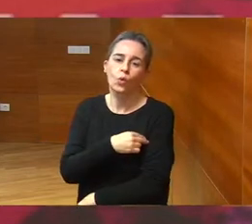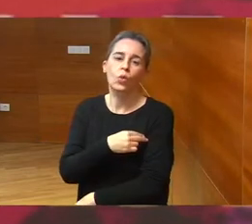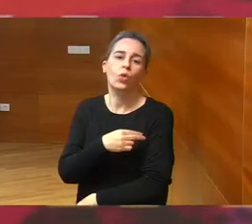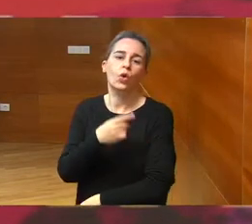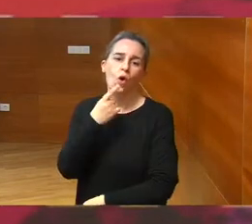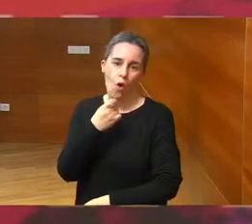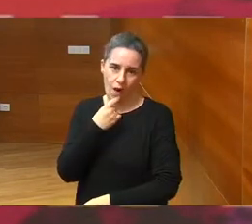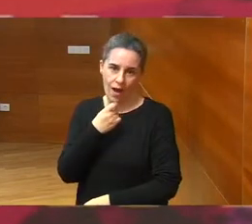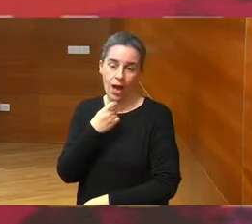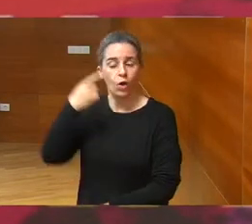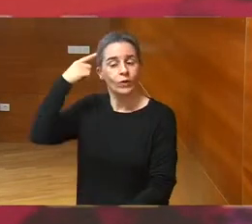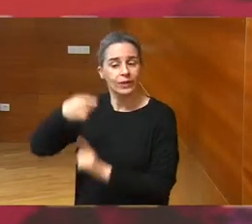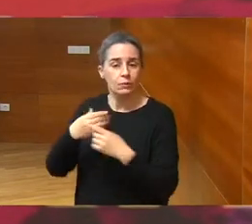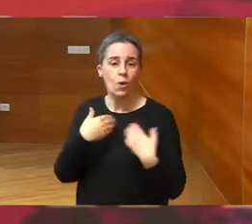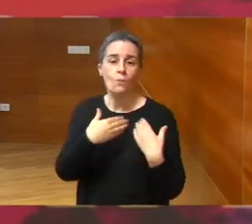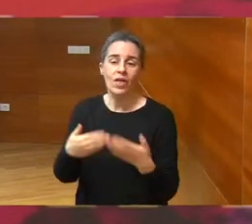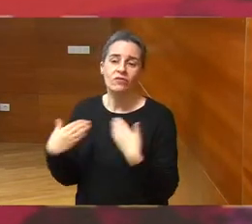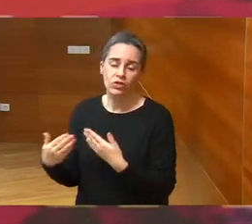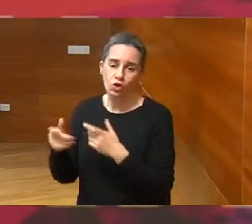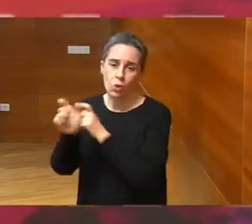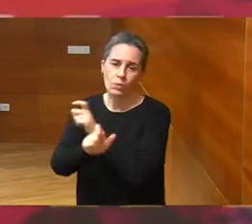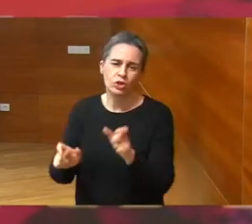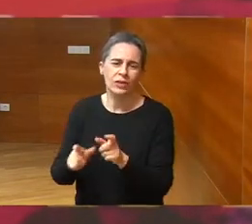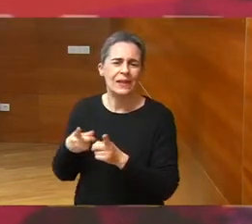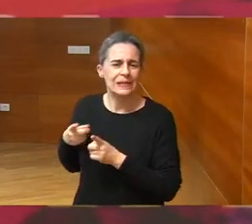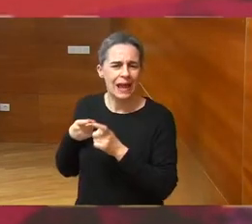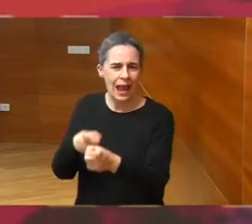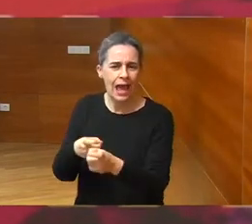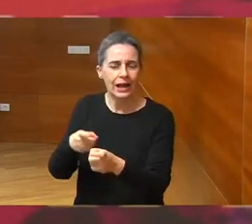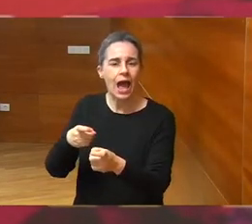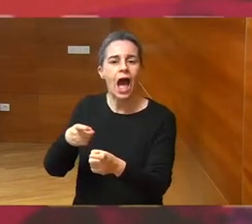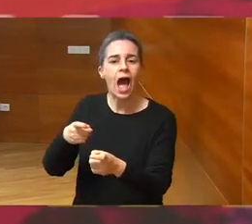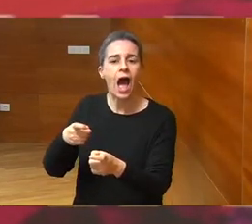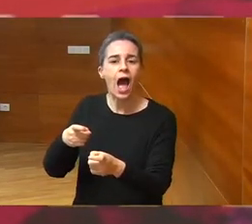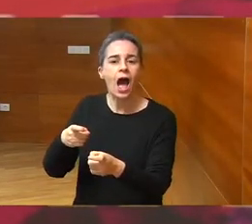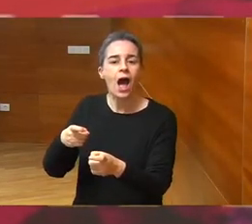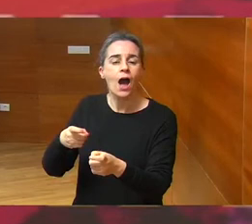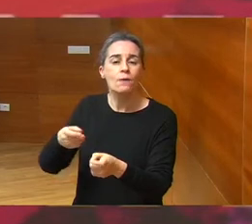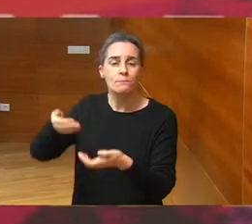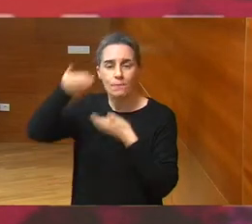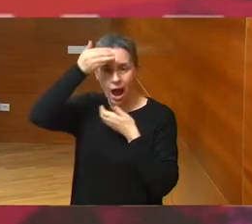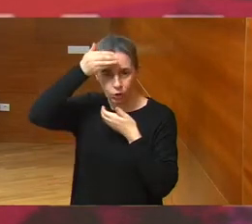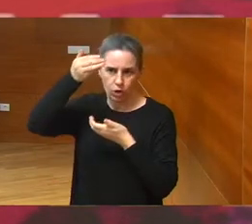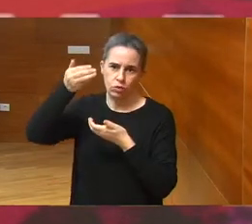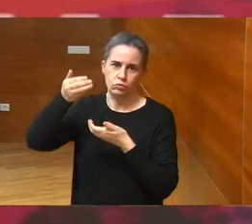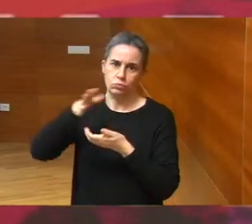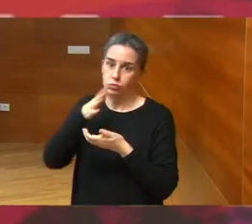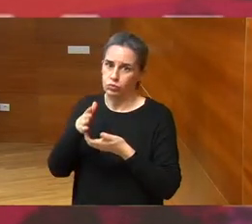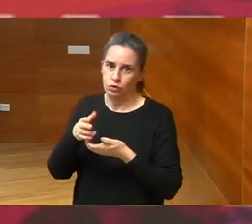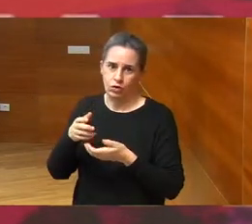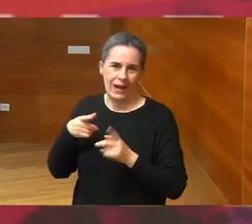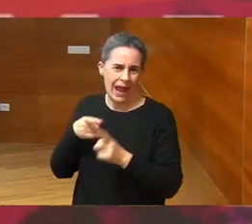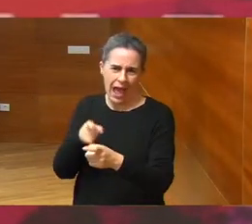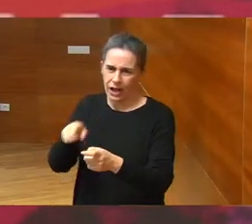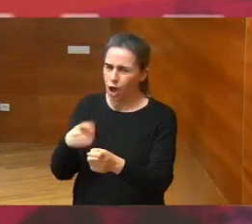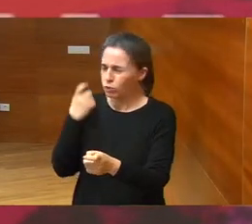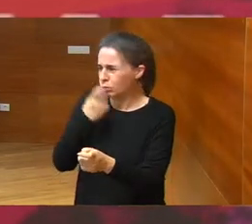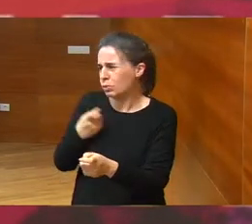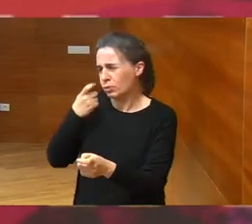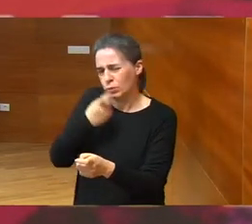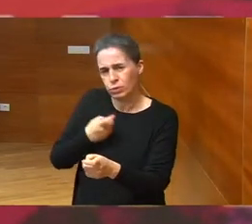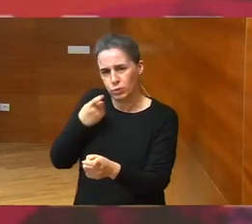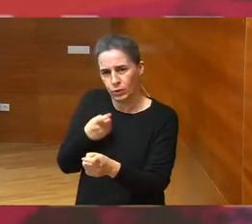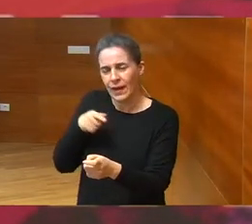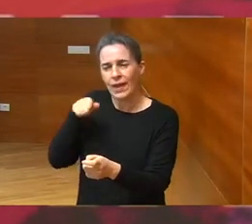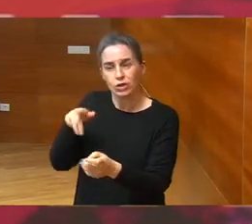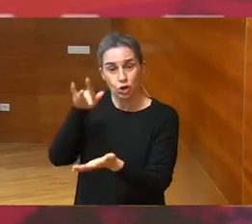de melilla bueno que fue la guerra de Marruecos Marruecos duró muchísimo tiempo fue